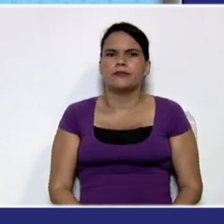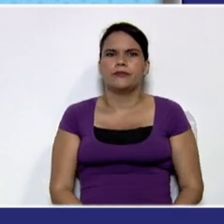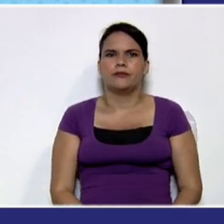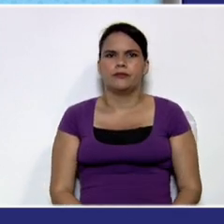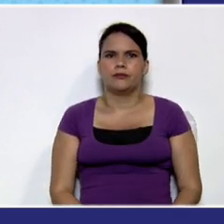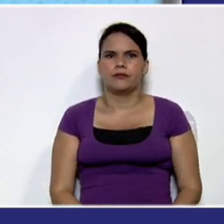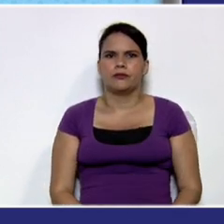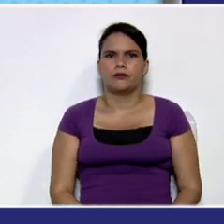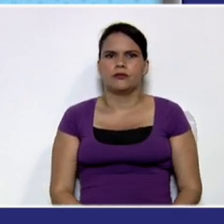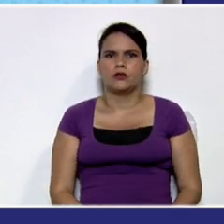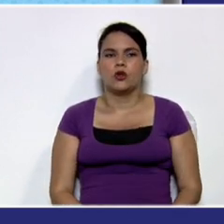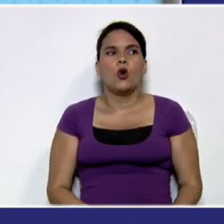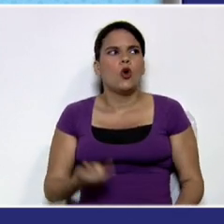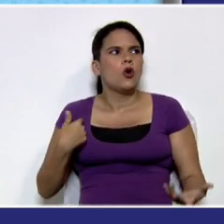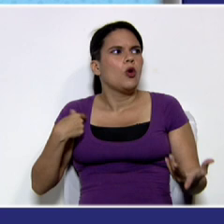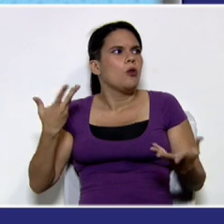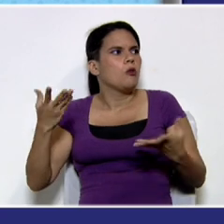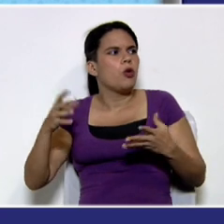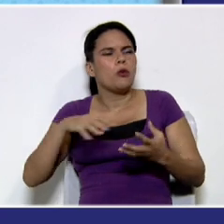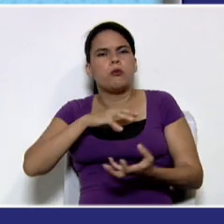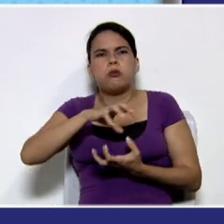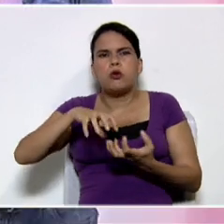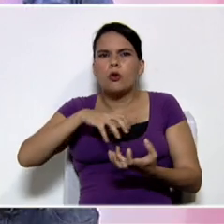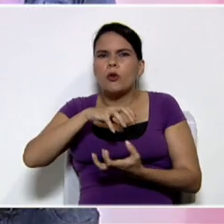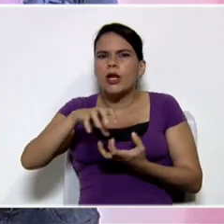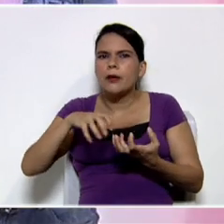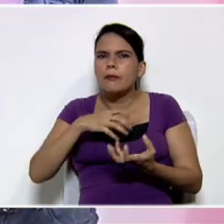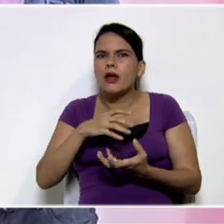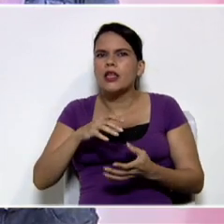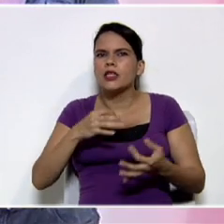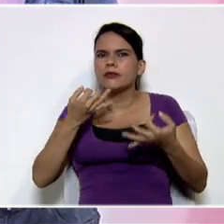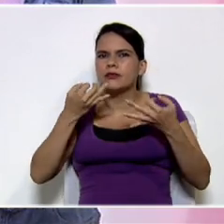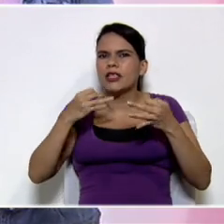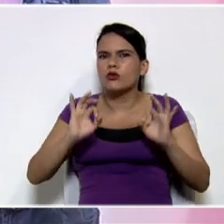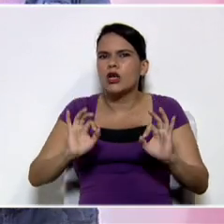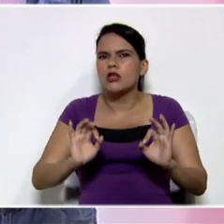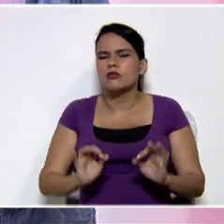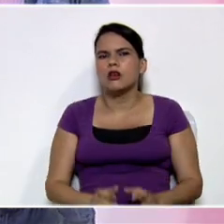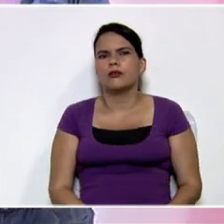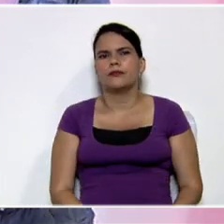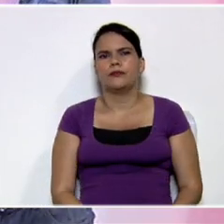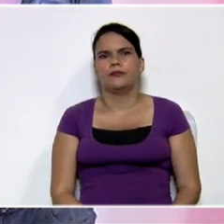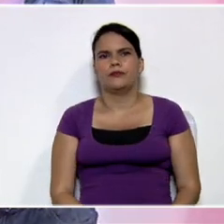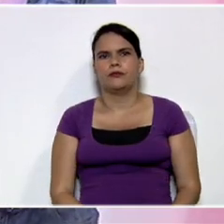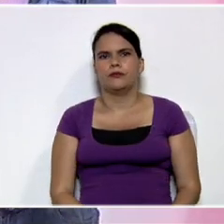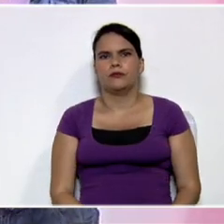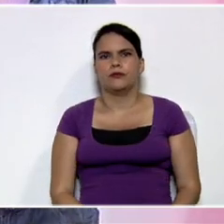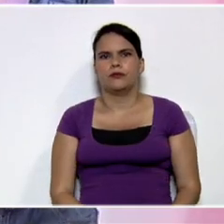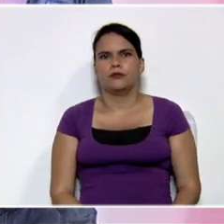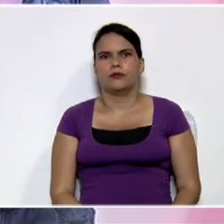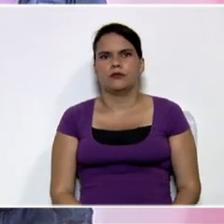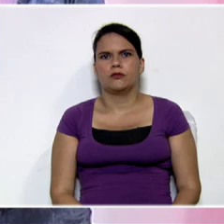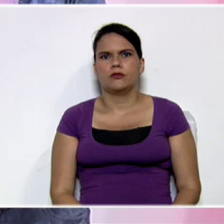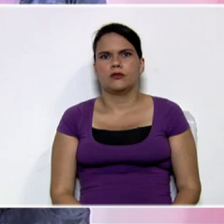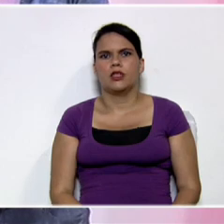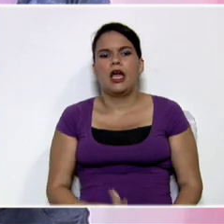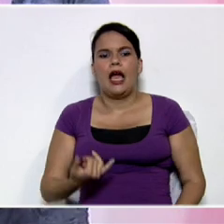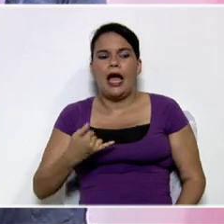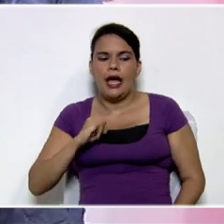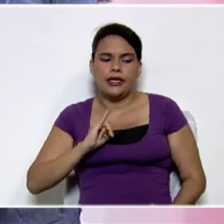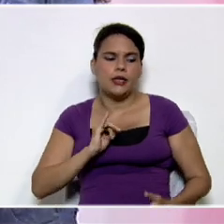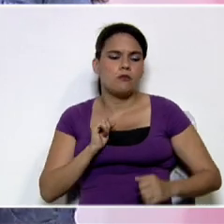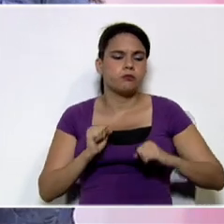decir un tsunami, una explosión de algún volcán generalizado en algún sector, y hay que mover a